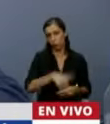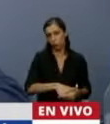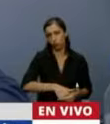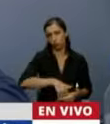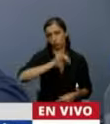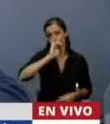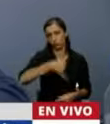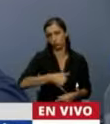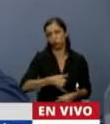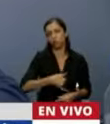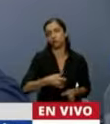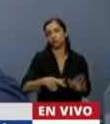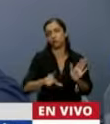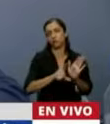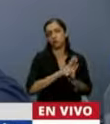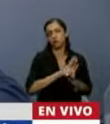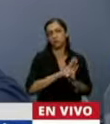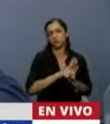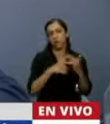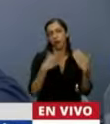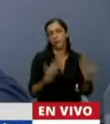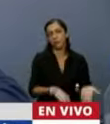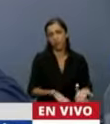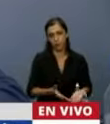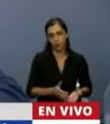de esta ley.